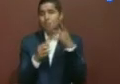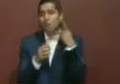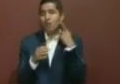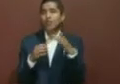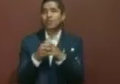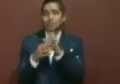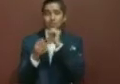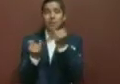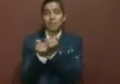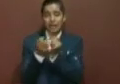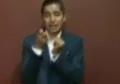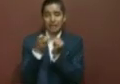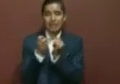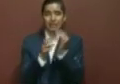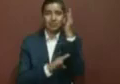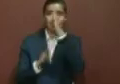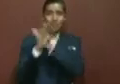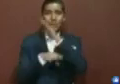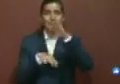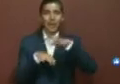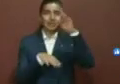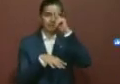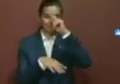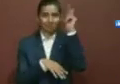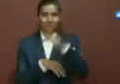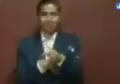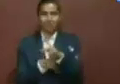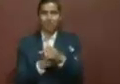también están en crisis, y creo que más, porque cuando hay,